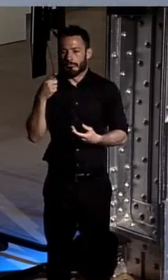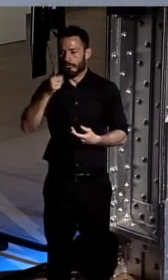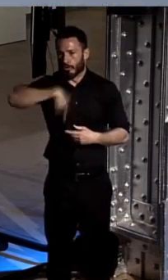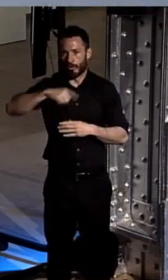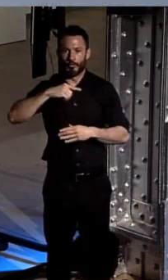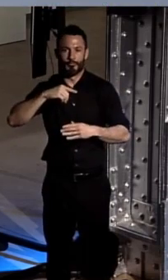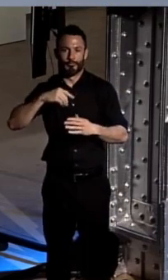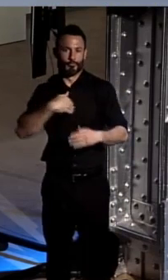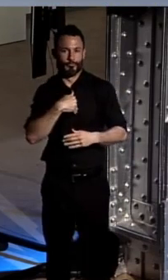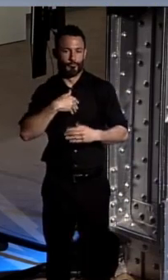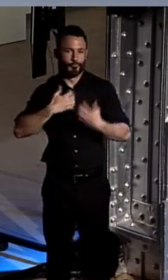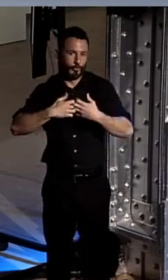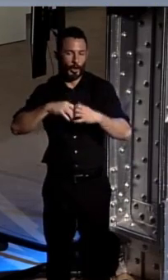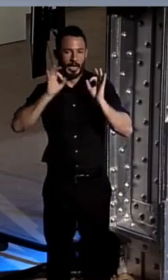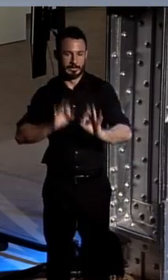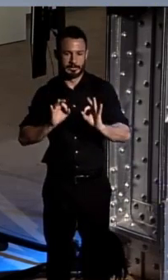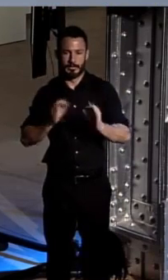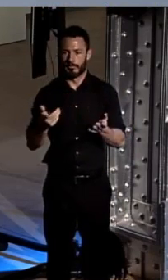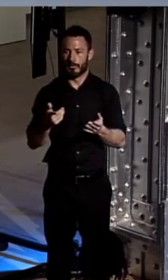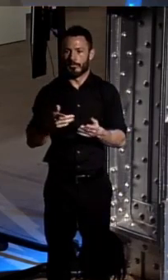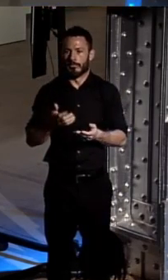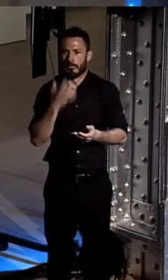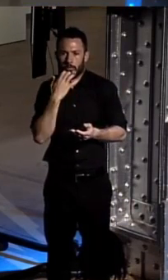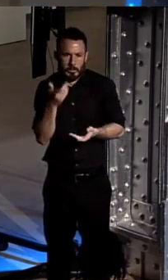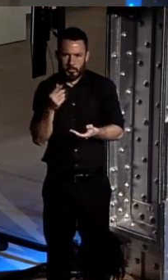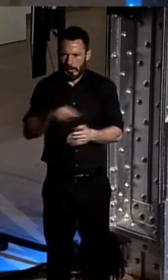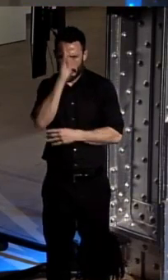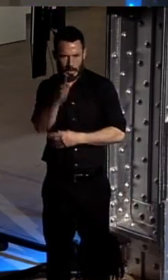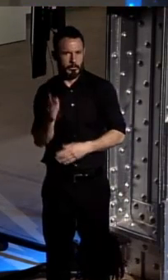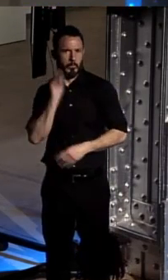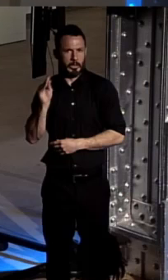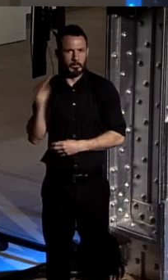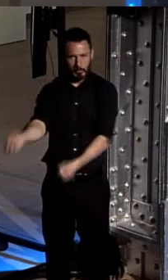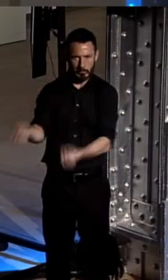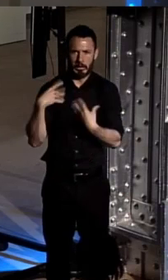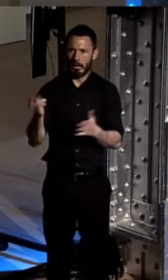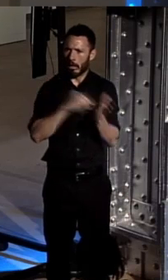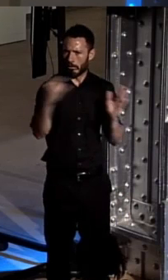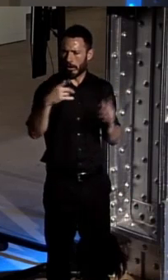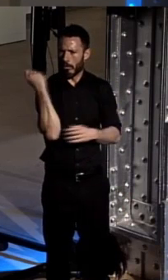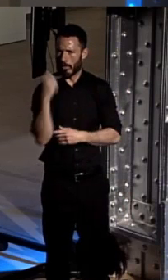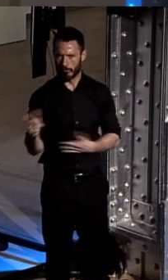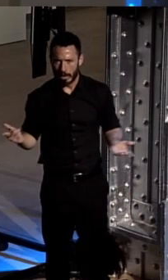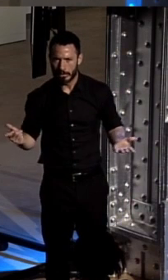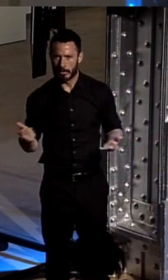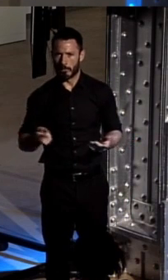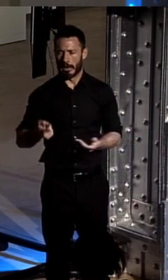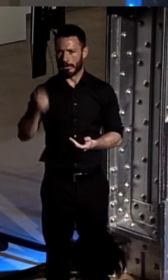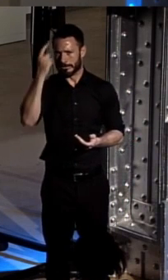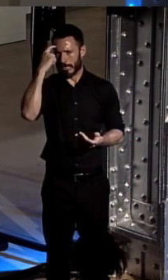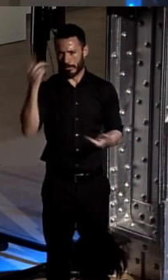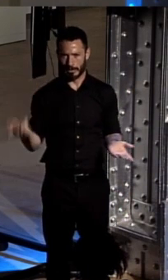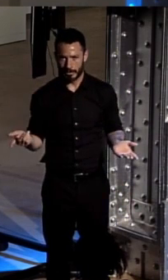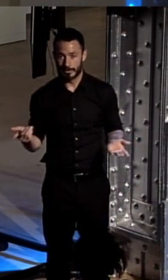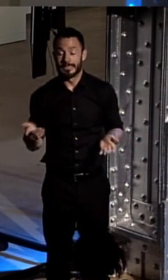se los pregunto. Les digo, díganme qué están pensando, y no hace falta tanto artilugio y tanta fanfarria tecnológica para saber lo que el otro está pensando.